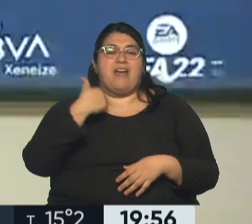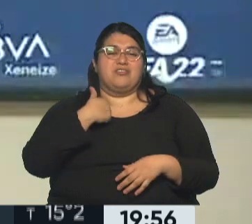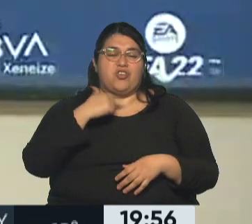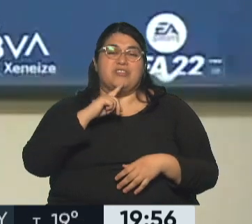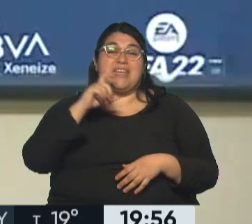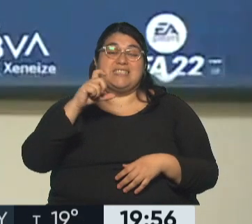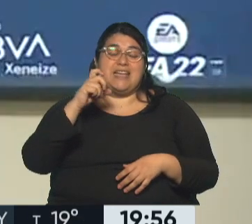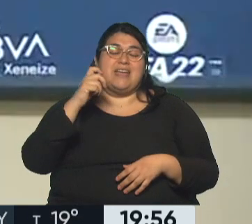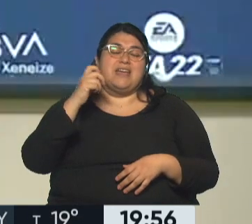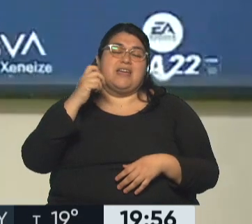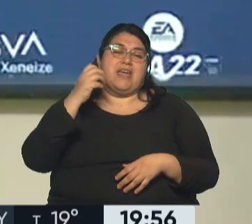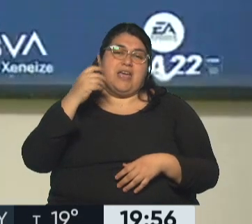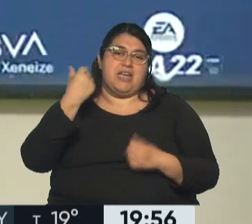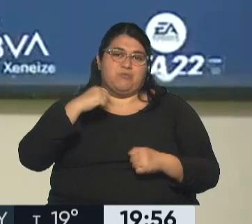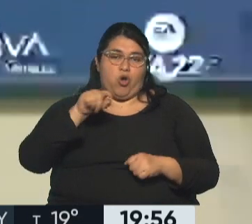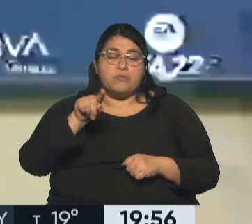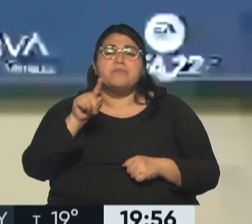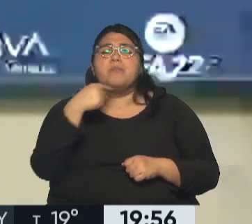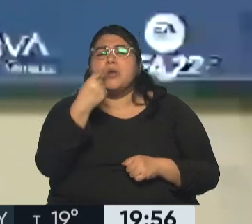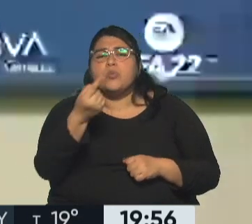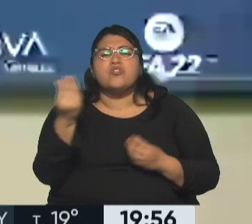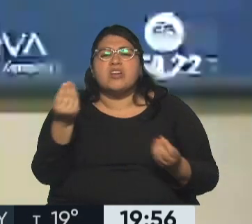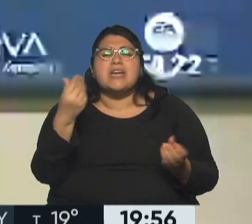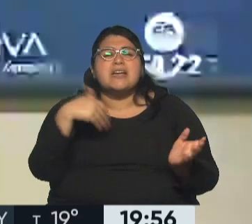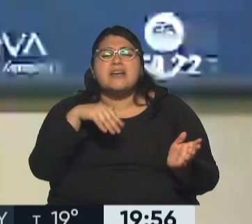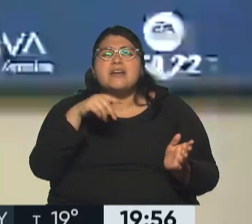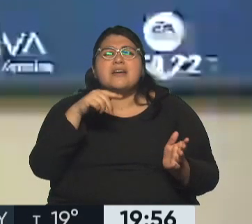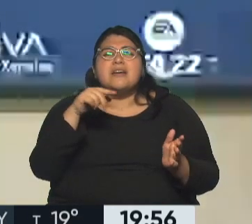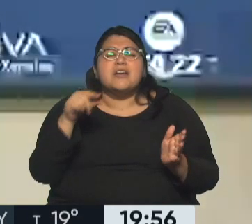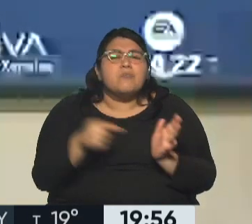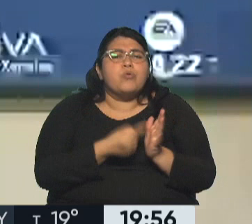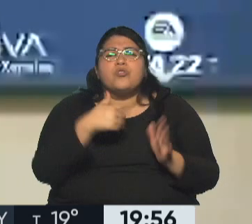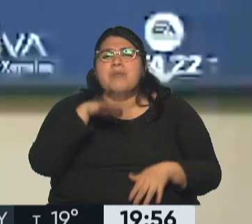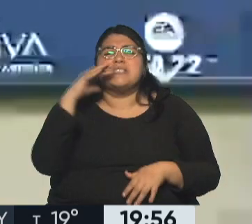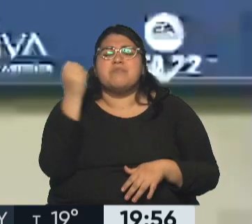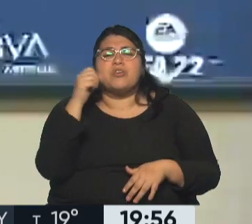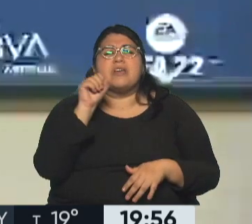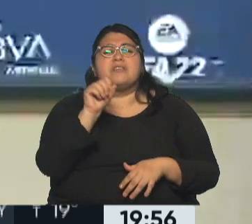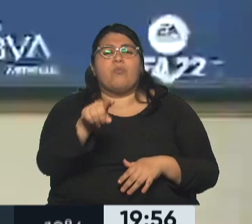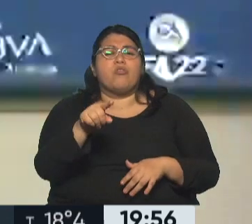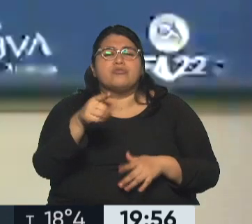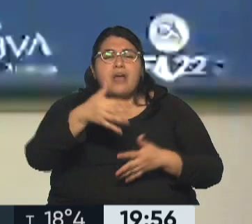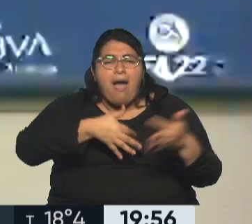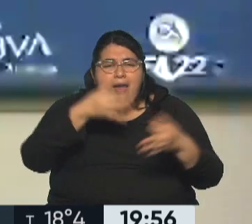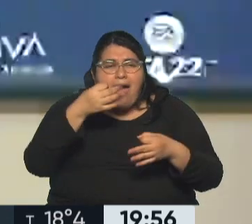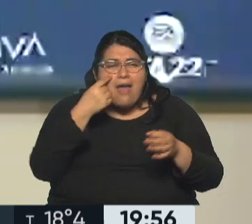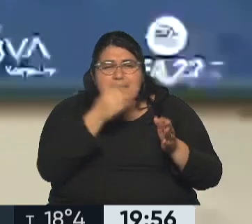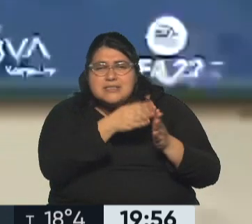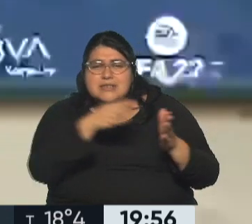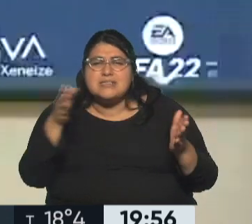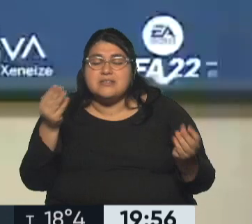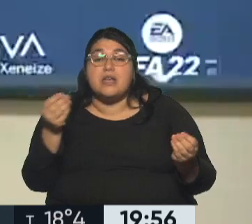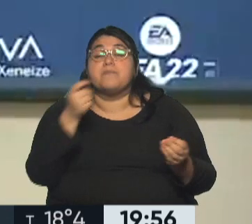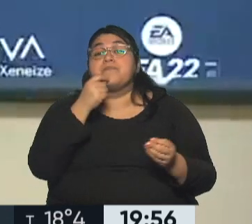Teis Sports. Te consulto cuál fue la clave de este triunfo para vos en cuanto a tu análisis y si lo